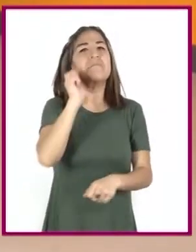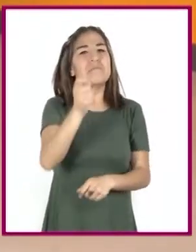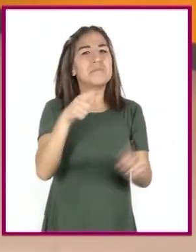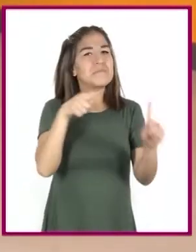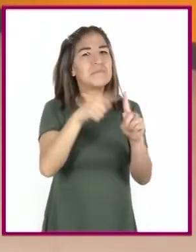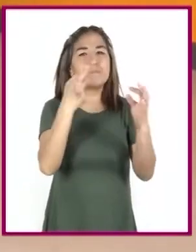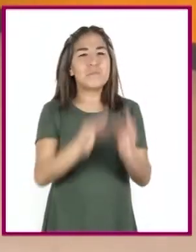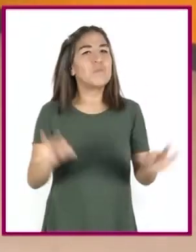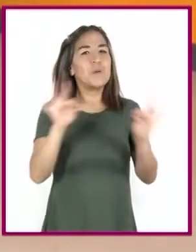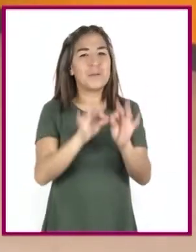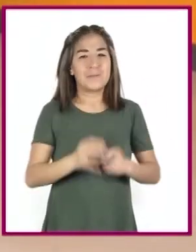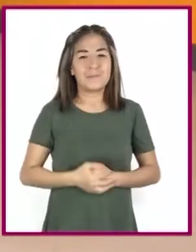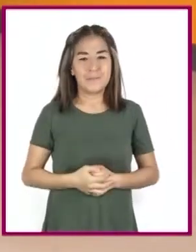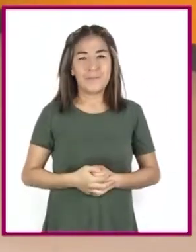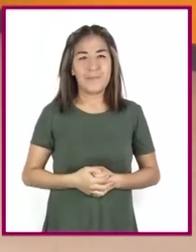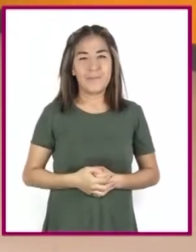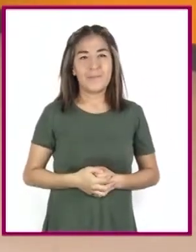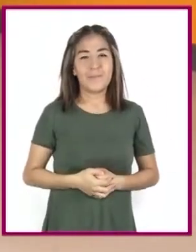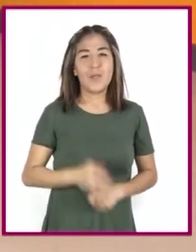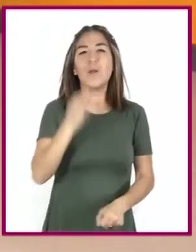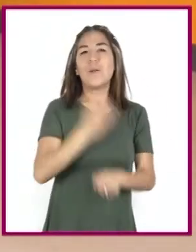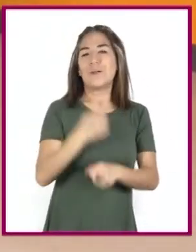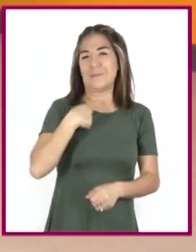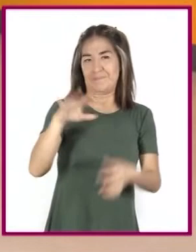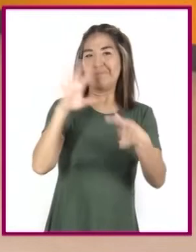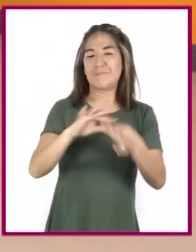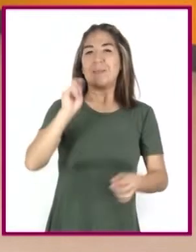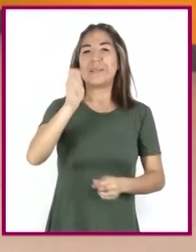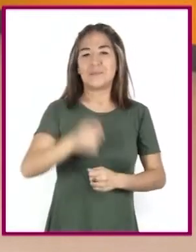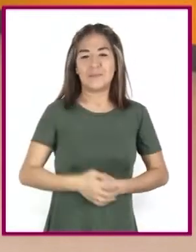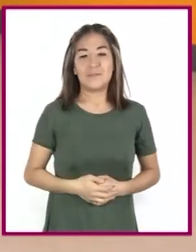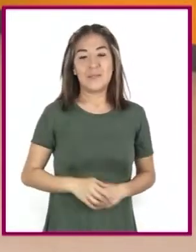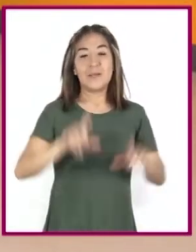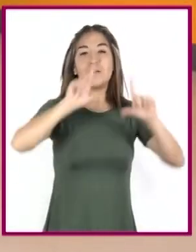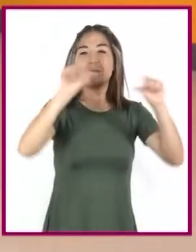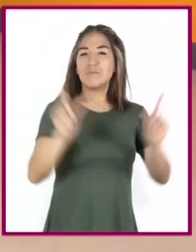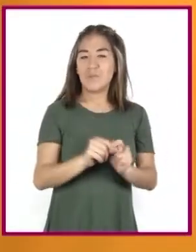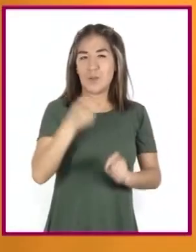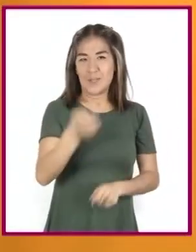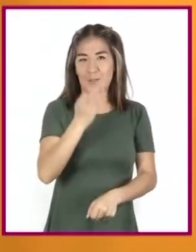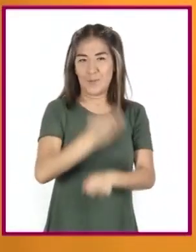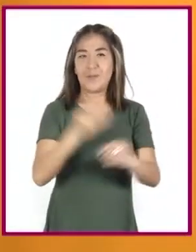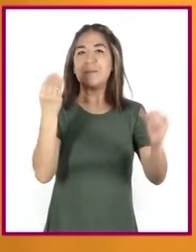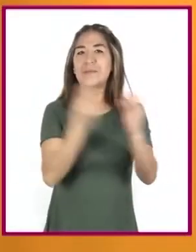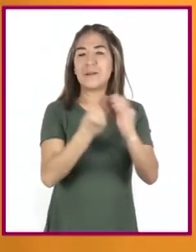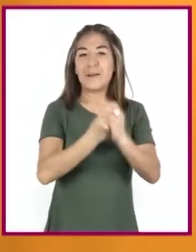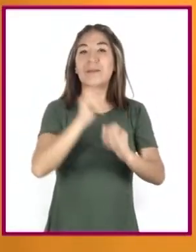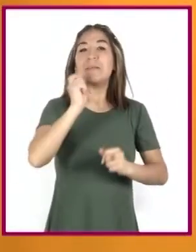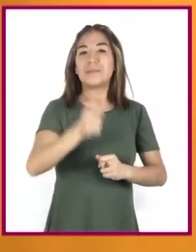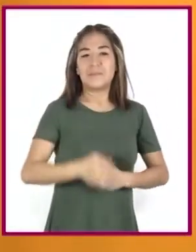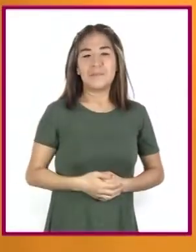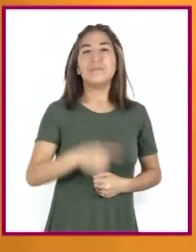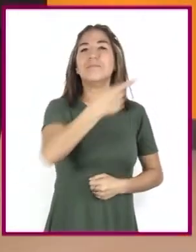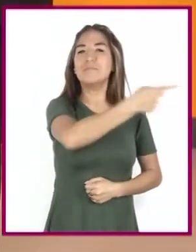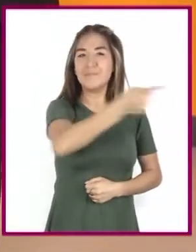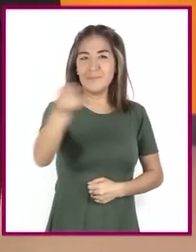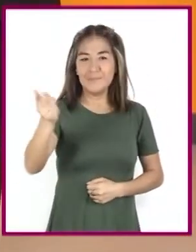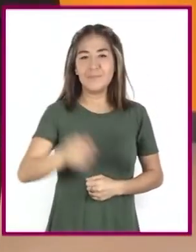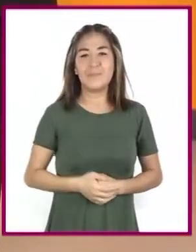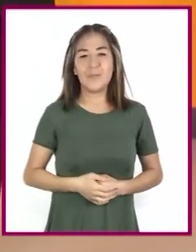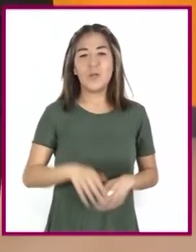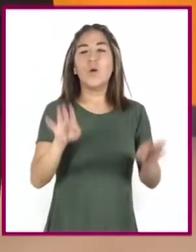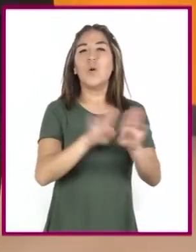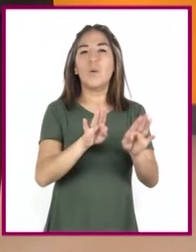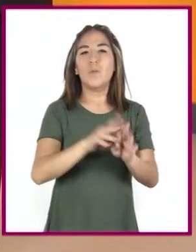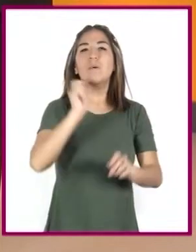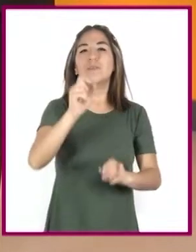importante. Permítame decirles que se trata de la conclusión de esta sesión. Y qué mejor que sean ellas y ellos quienes